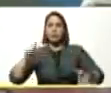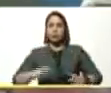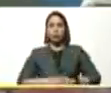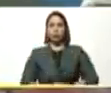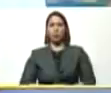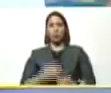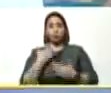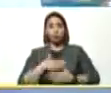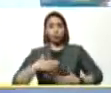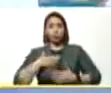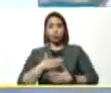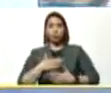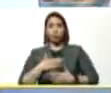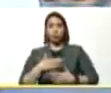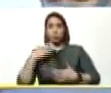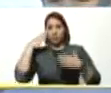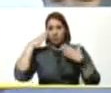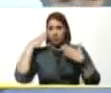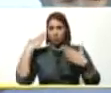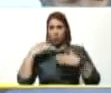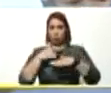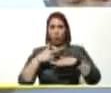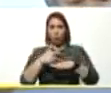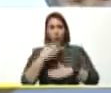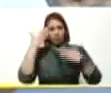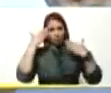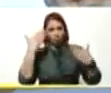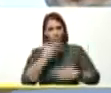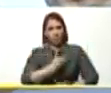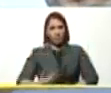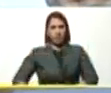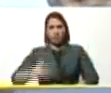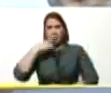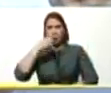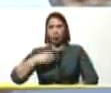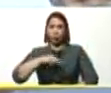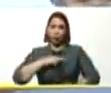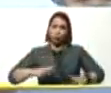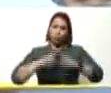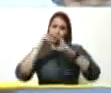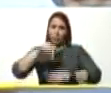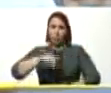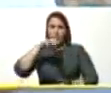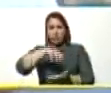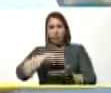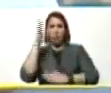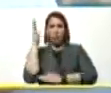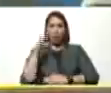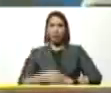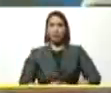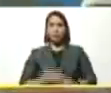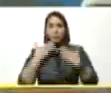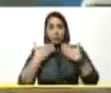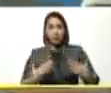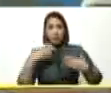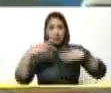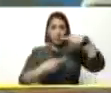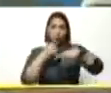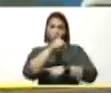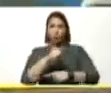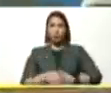a ser beneficiadas. Saludos, gobernador. Saludos, presidente Nicolás Maduro. Nos encontramos acá del estado Lara, agradecidos con la